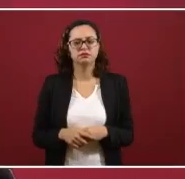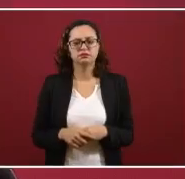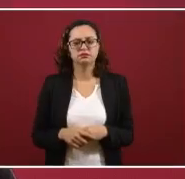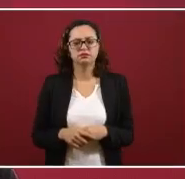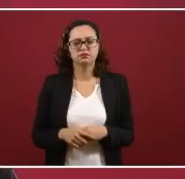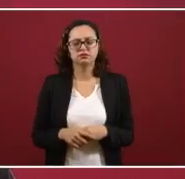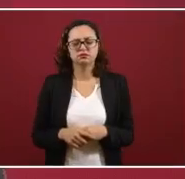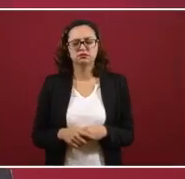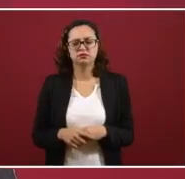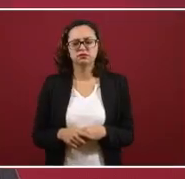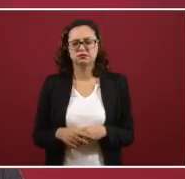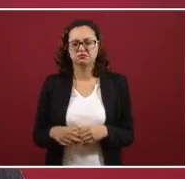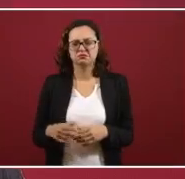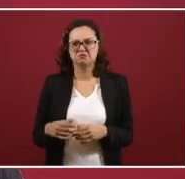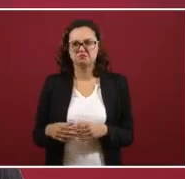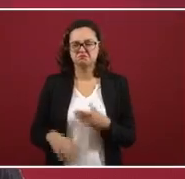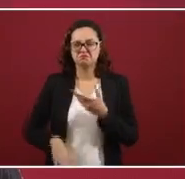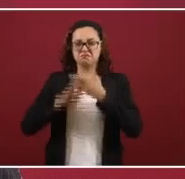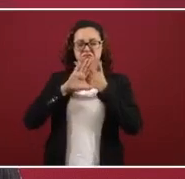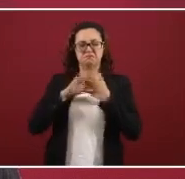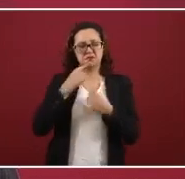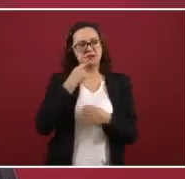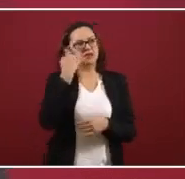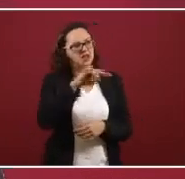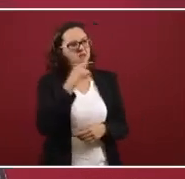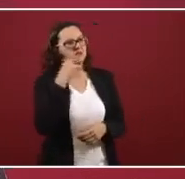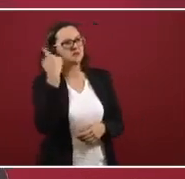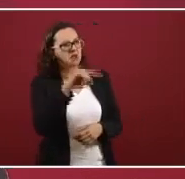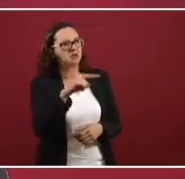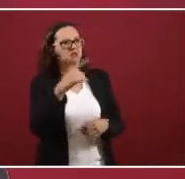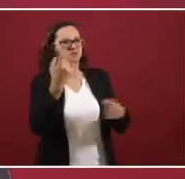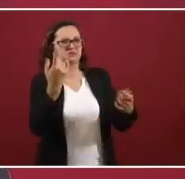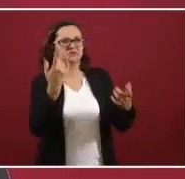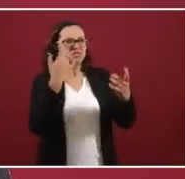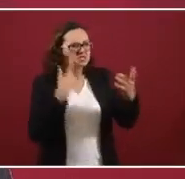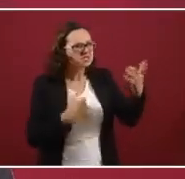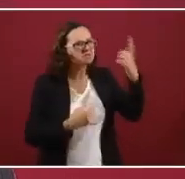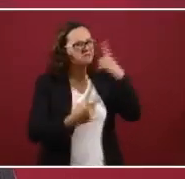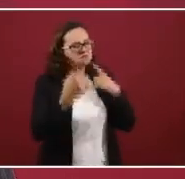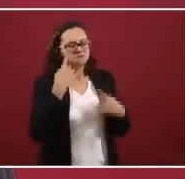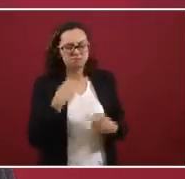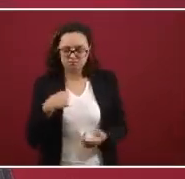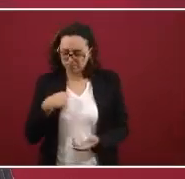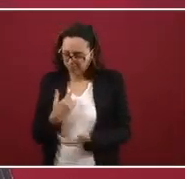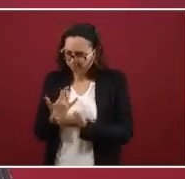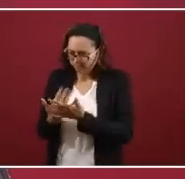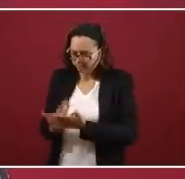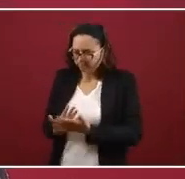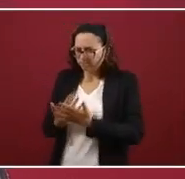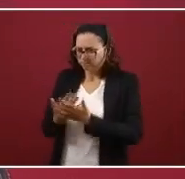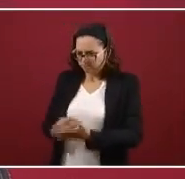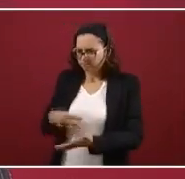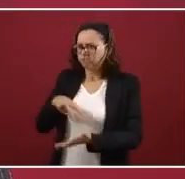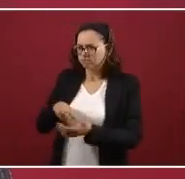Y me reclaman fuerte y lloran y ahí estoy escuchando.